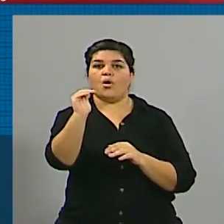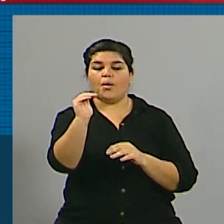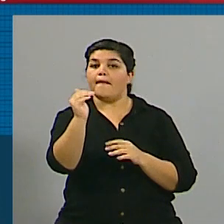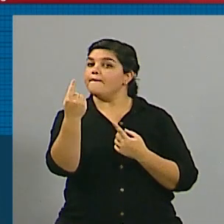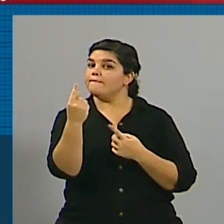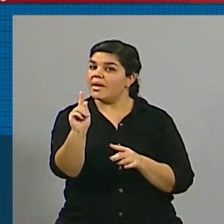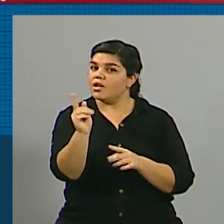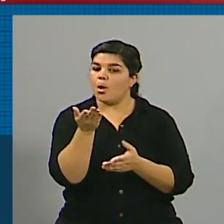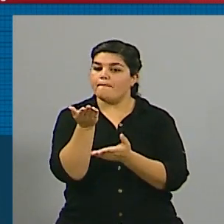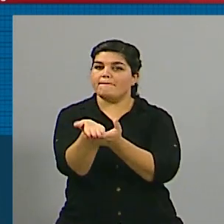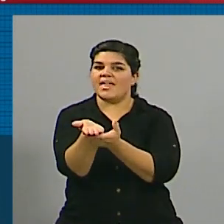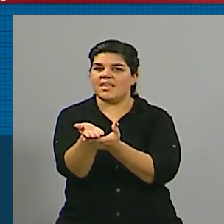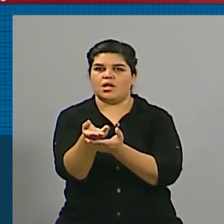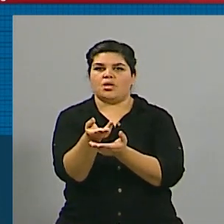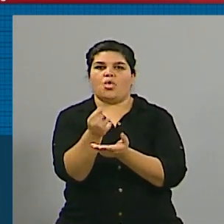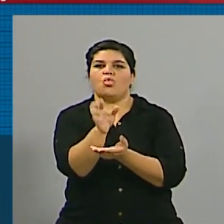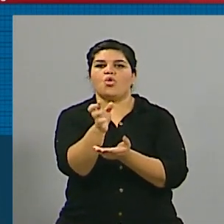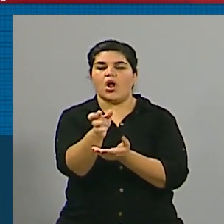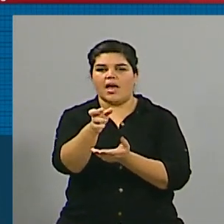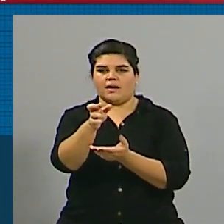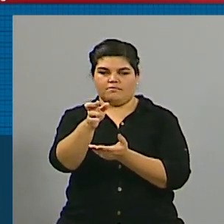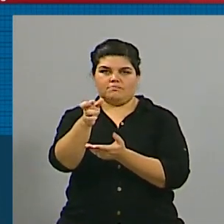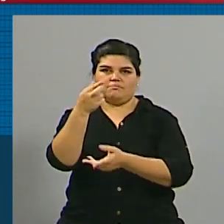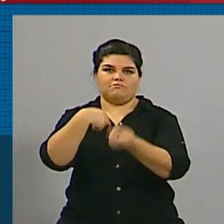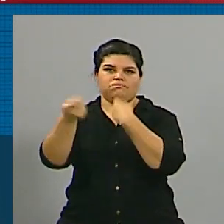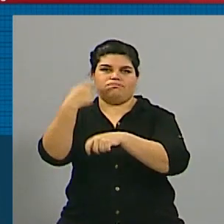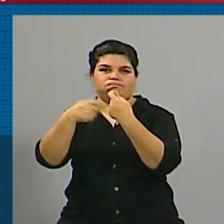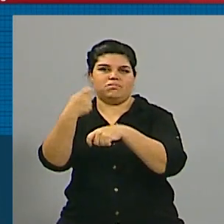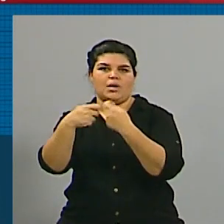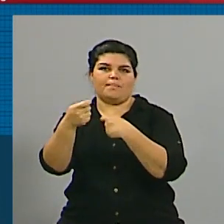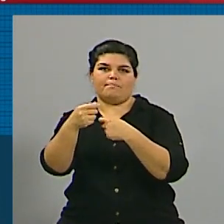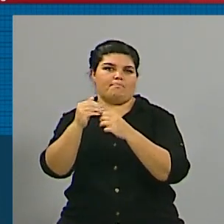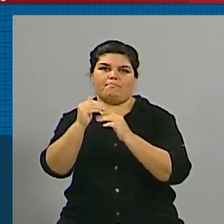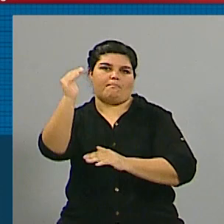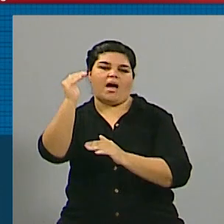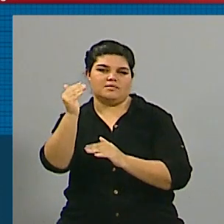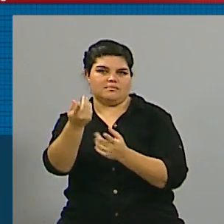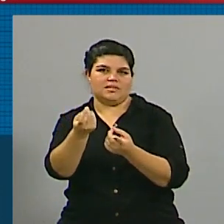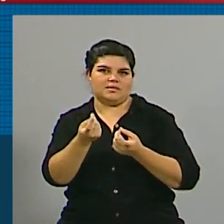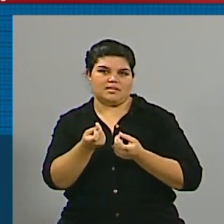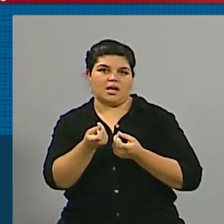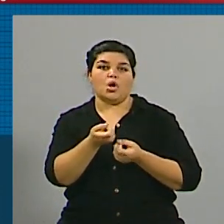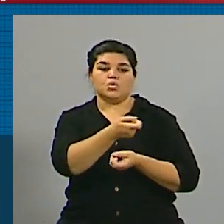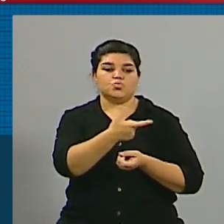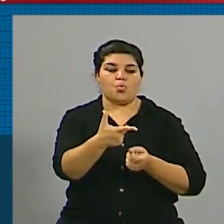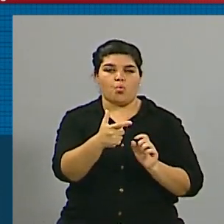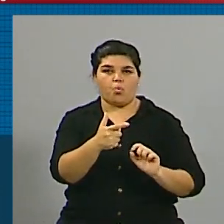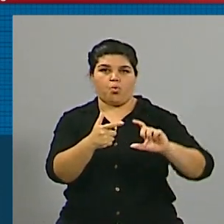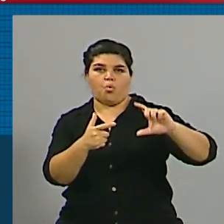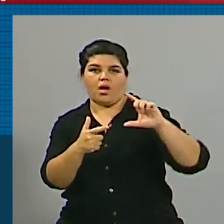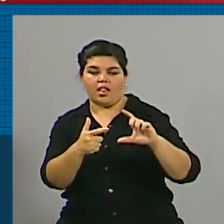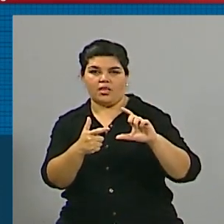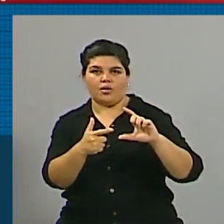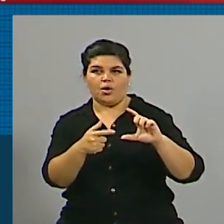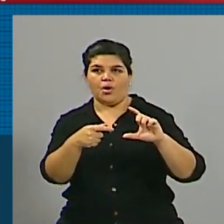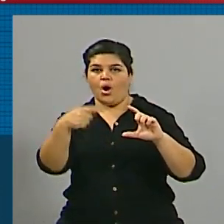demanda de dólares para importaciones, ¿no? Porque como el salario crece, es decir, los bienes importados